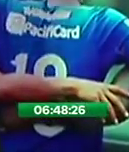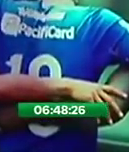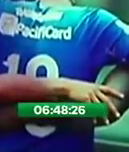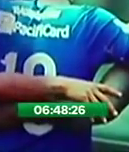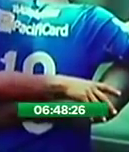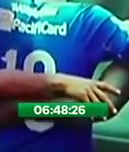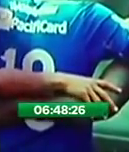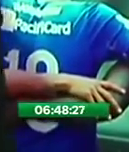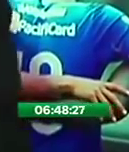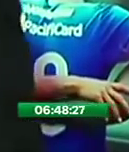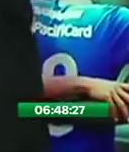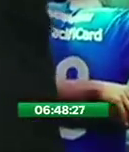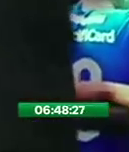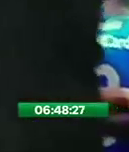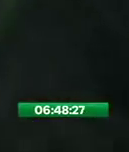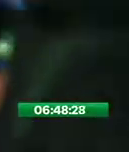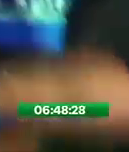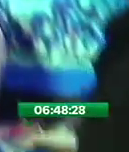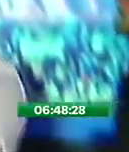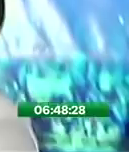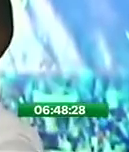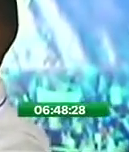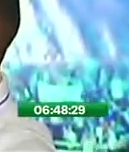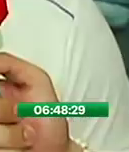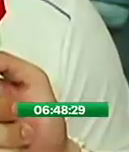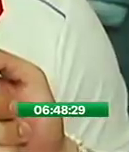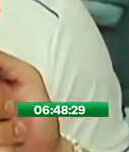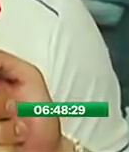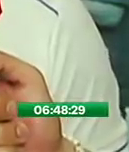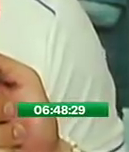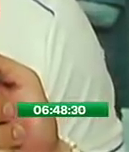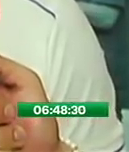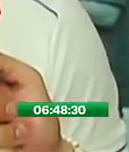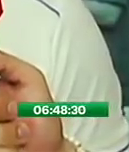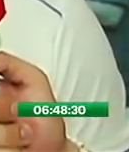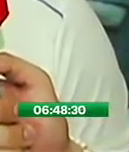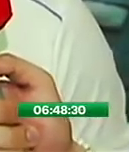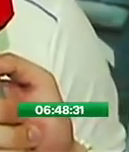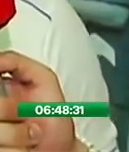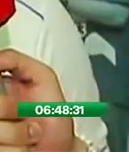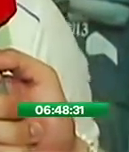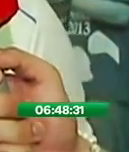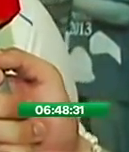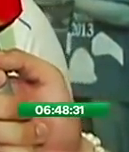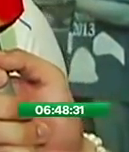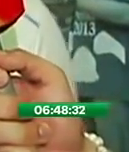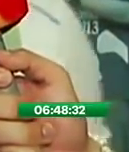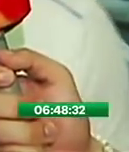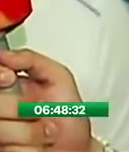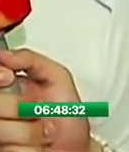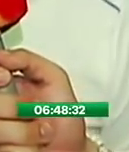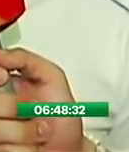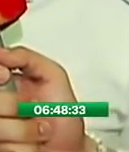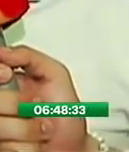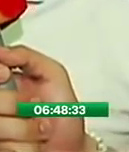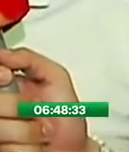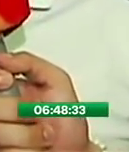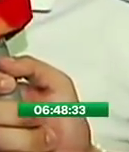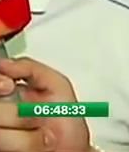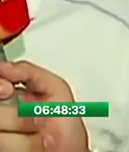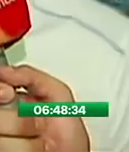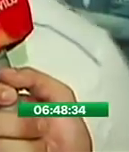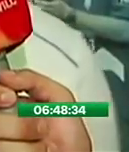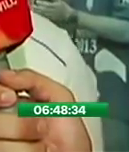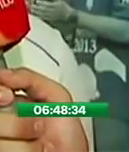Pedro Quiñones ya no va a estar para el 2020, pero igual, mi corazón va a estar acá, siempre va a ser azul y esa